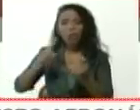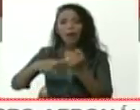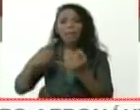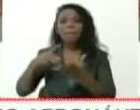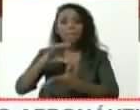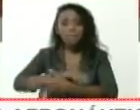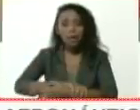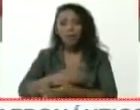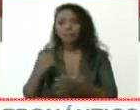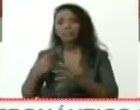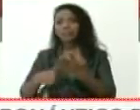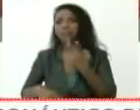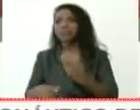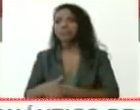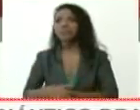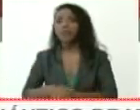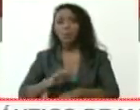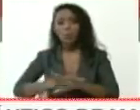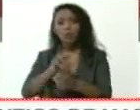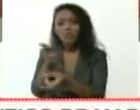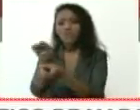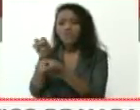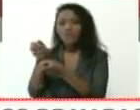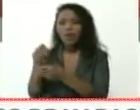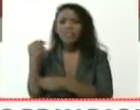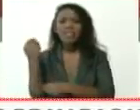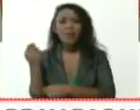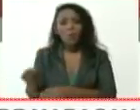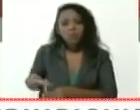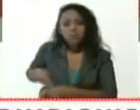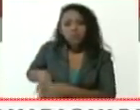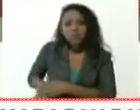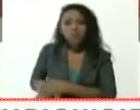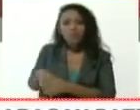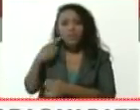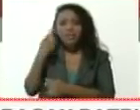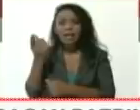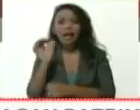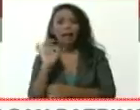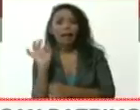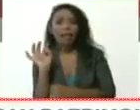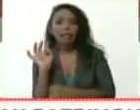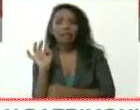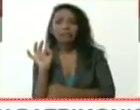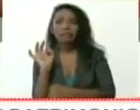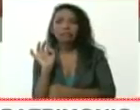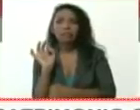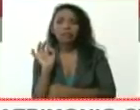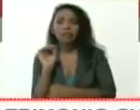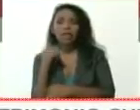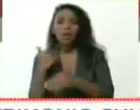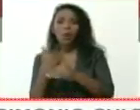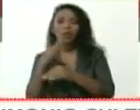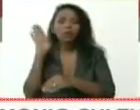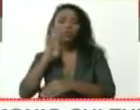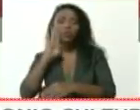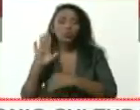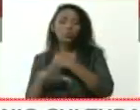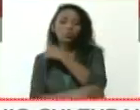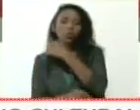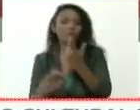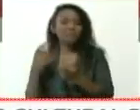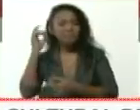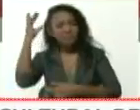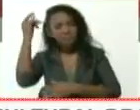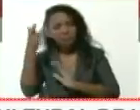por qué? Porque cobran y el dinero se lo embolsillan ellos y no... y es corrupción. Pero, ¿qué cosa?